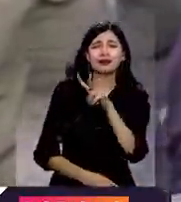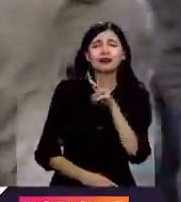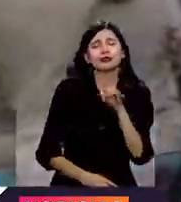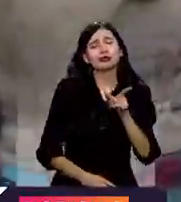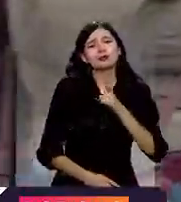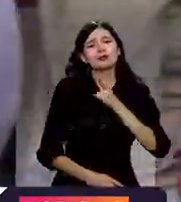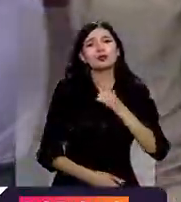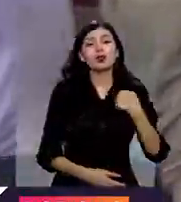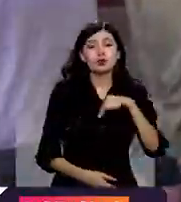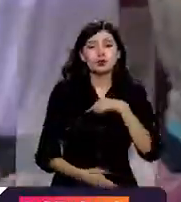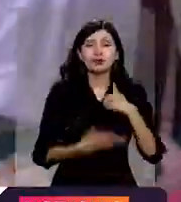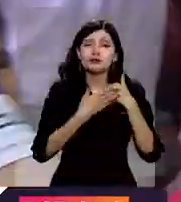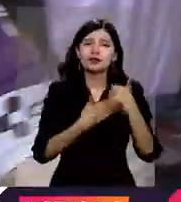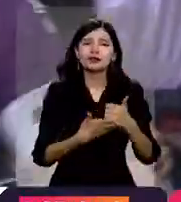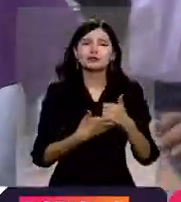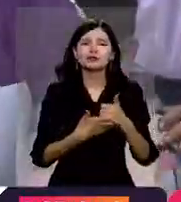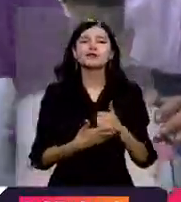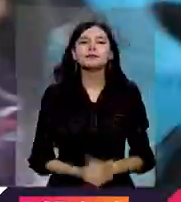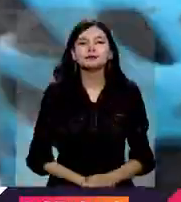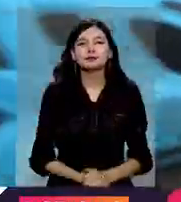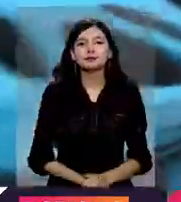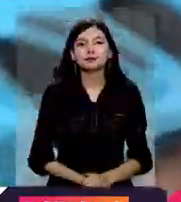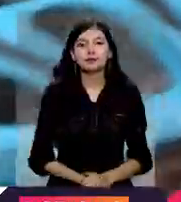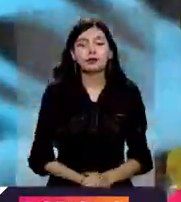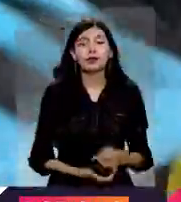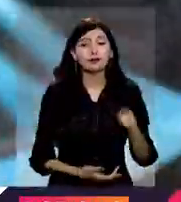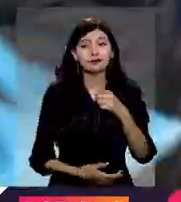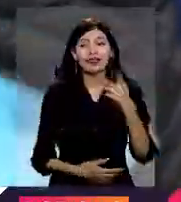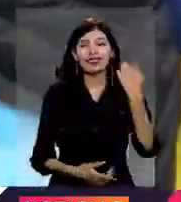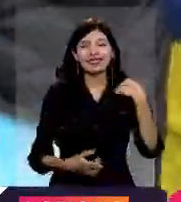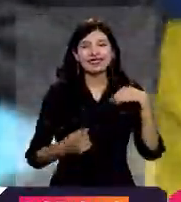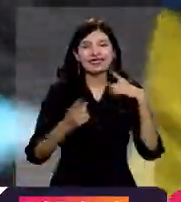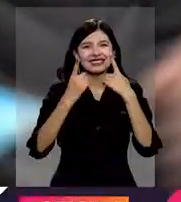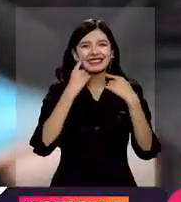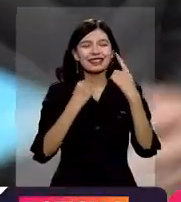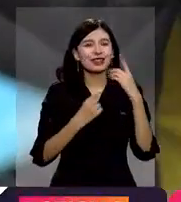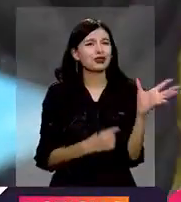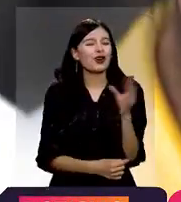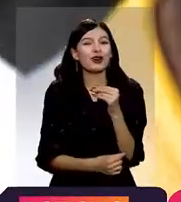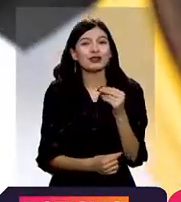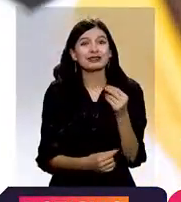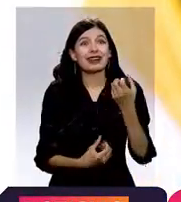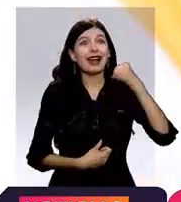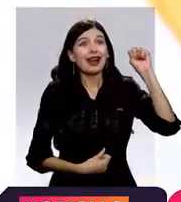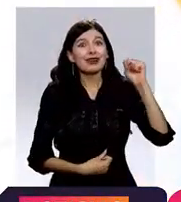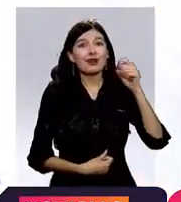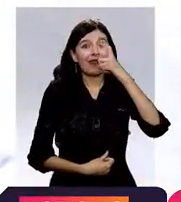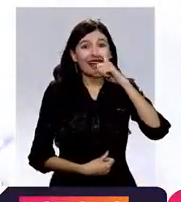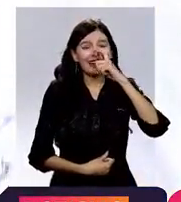como Egan. Estas fueron las lágrimas de todo un país cuando Egan nos hizo sentir el júbilo inmortal.